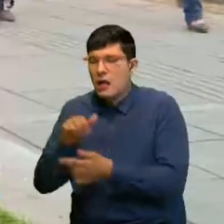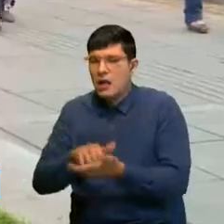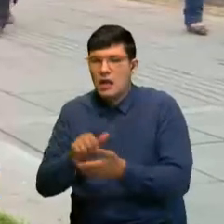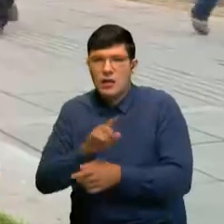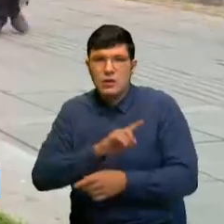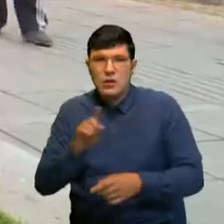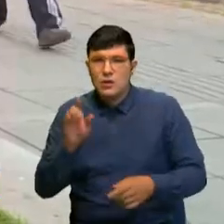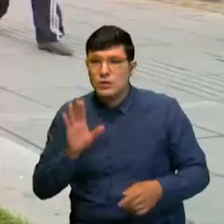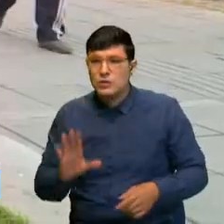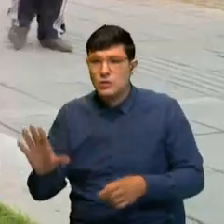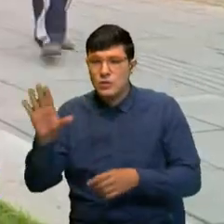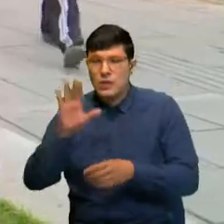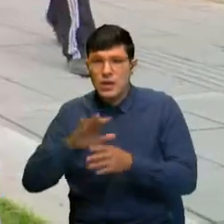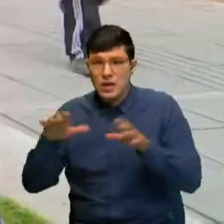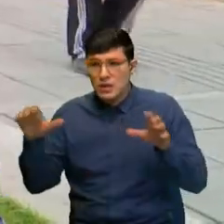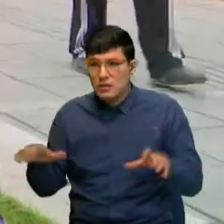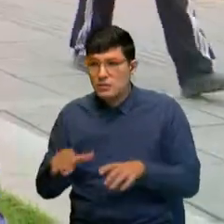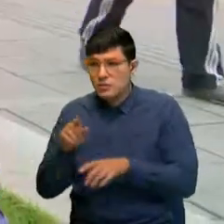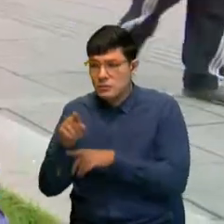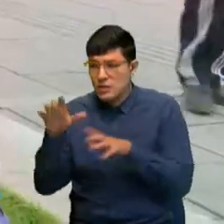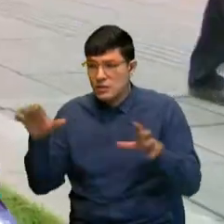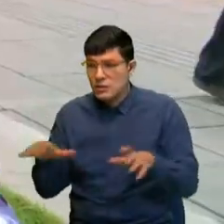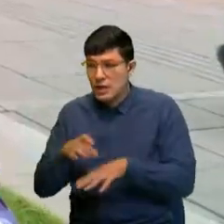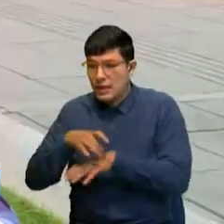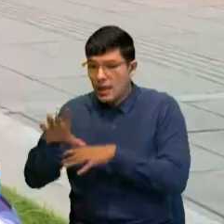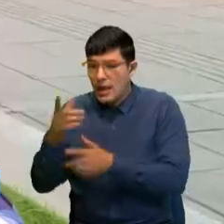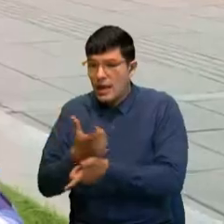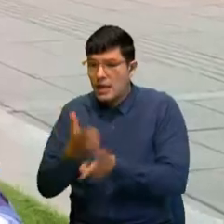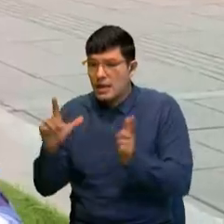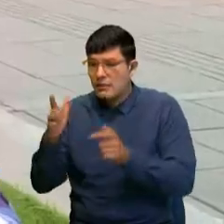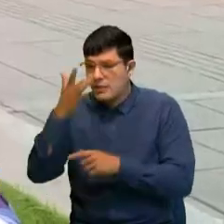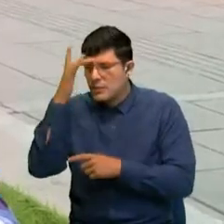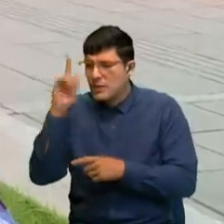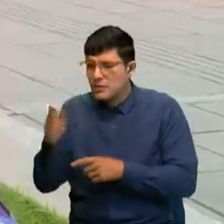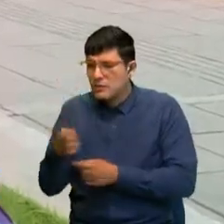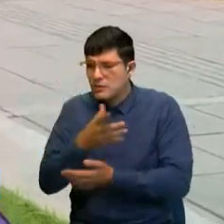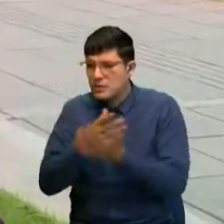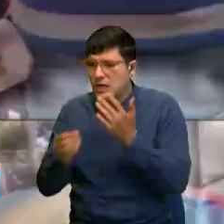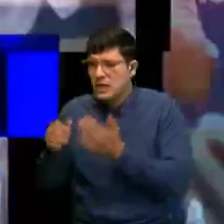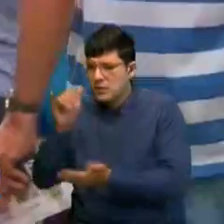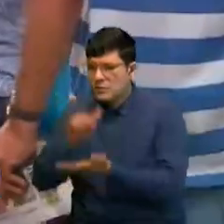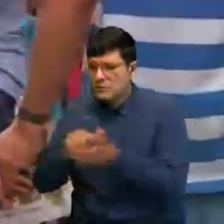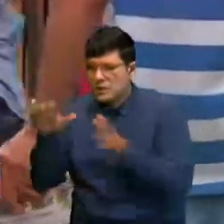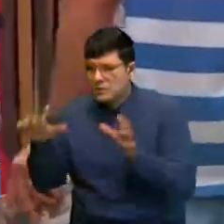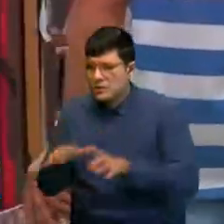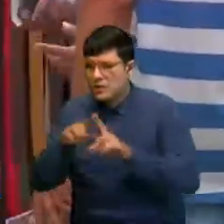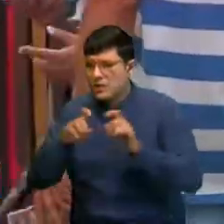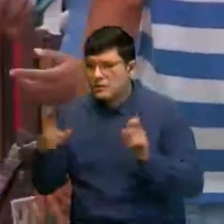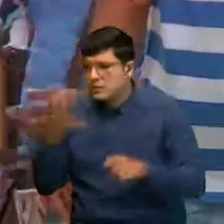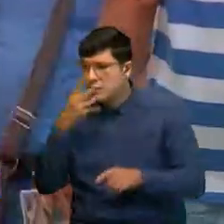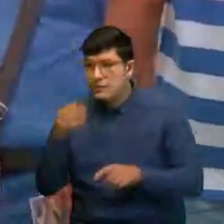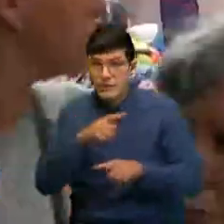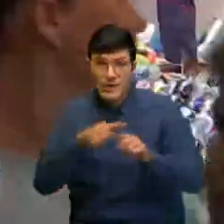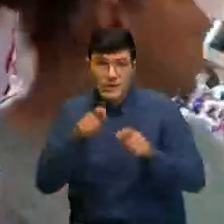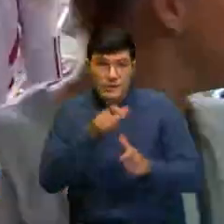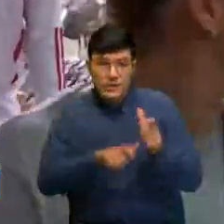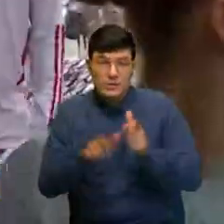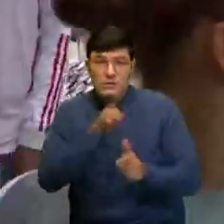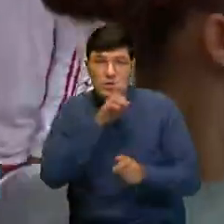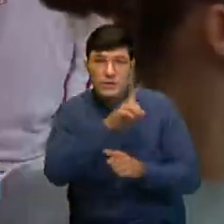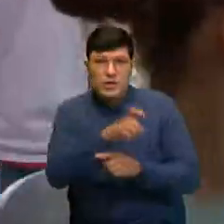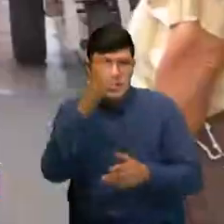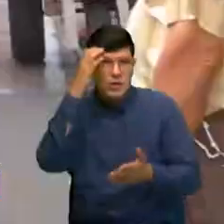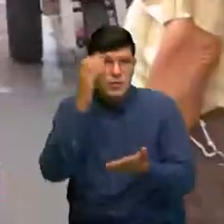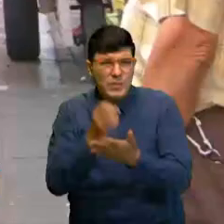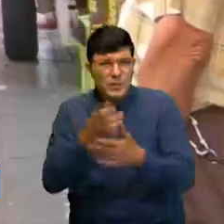merecen estar en libertad porque salen a lo mismo, a seguir delinquiendo. Los bumangueses opinaron acerca de por qué en